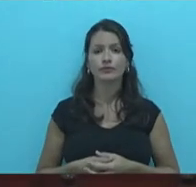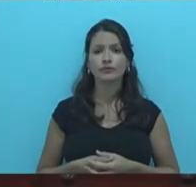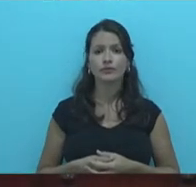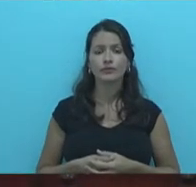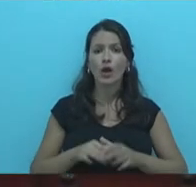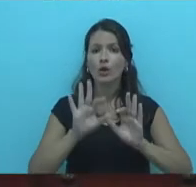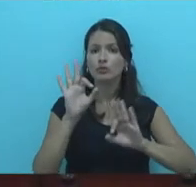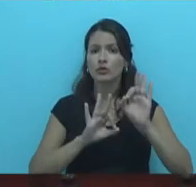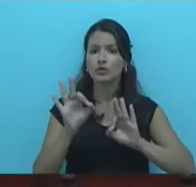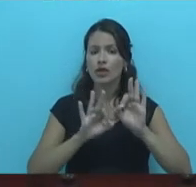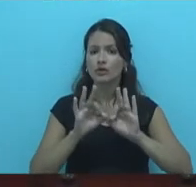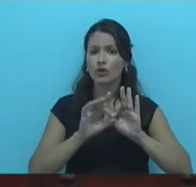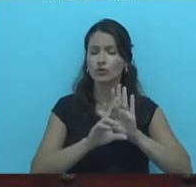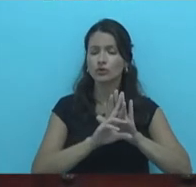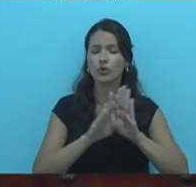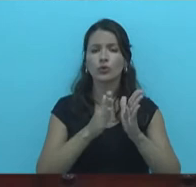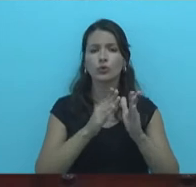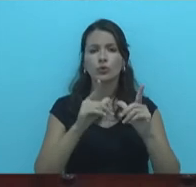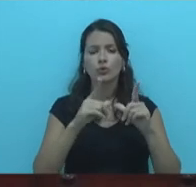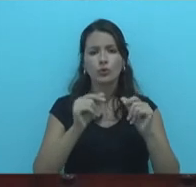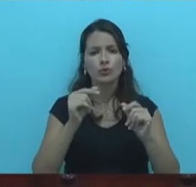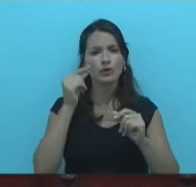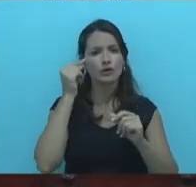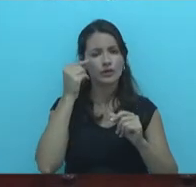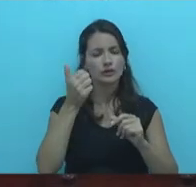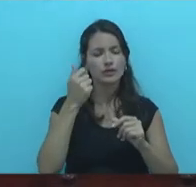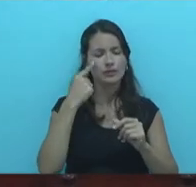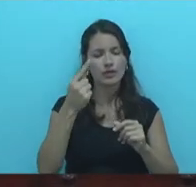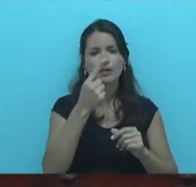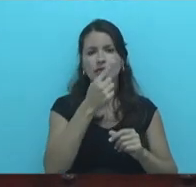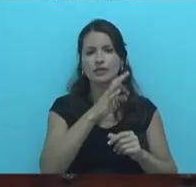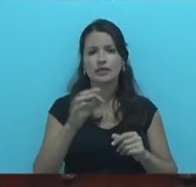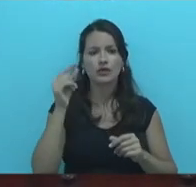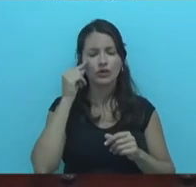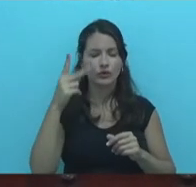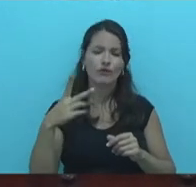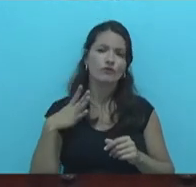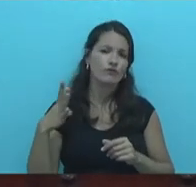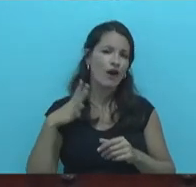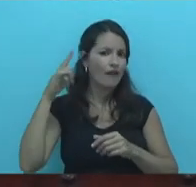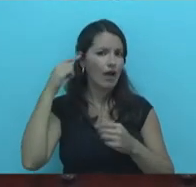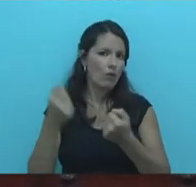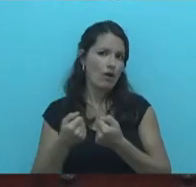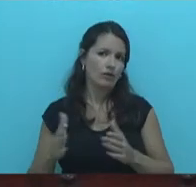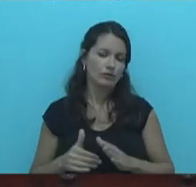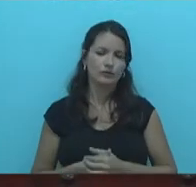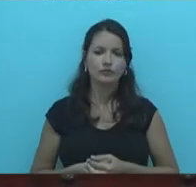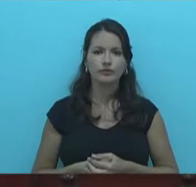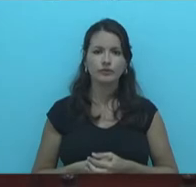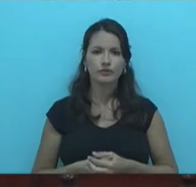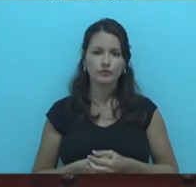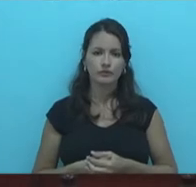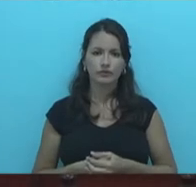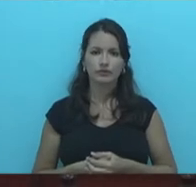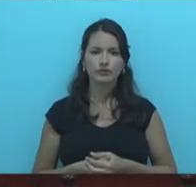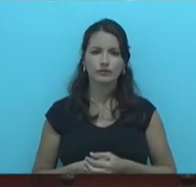2, proyecto de resolución número 36.031. No tiene dictamen de comisión. Diputado Galassi, tiene usted